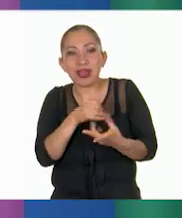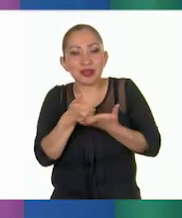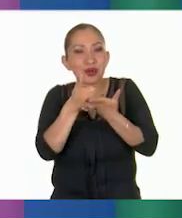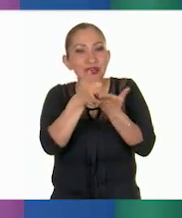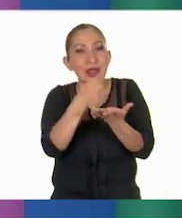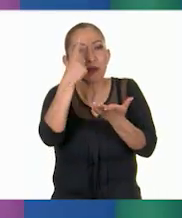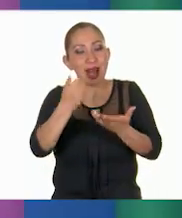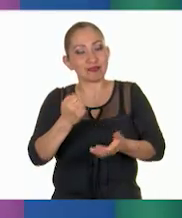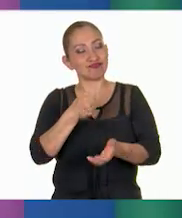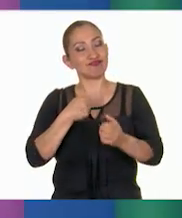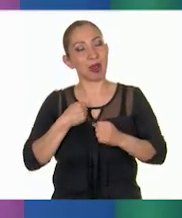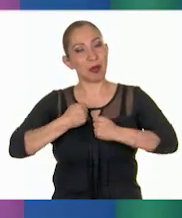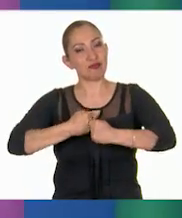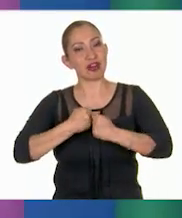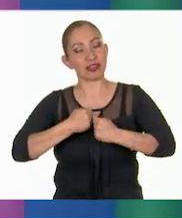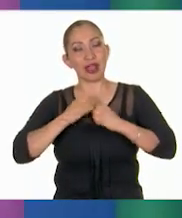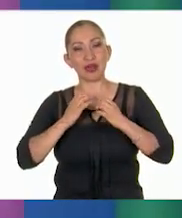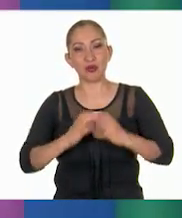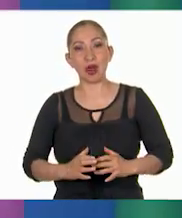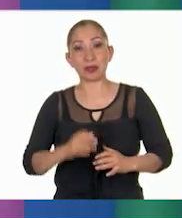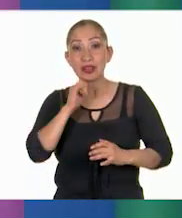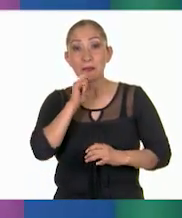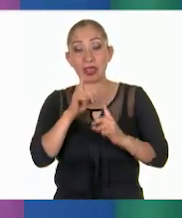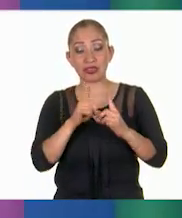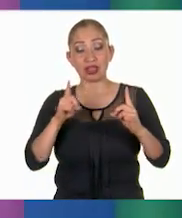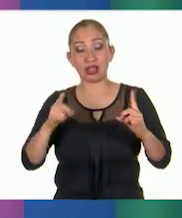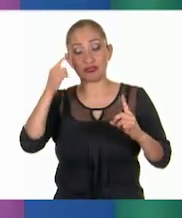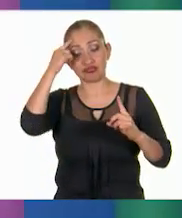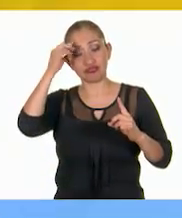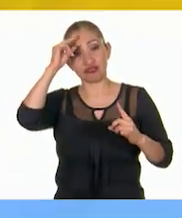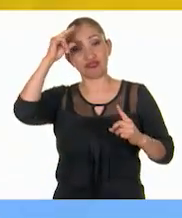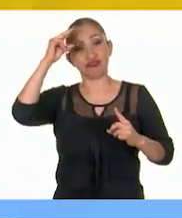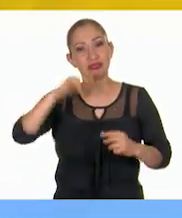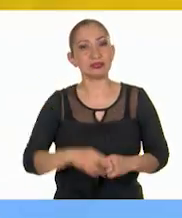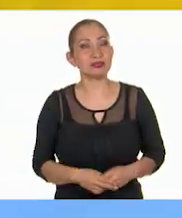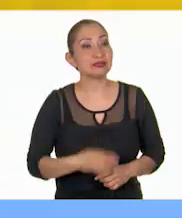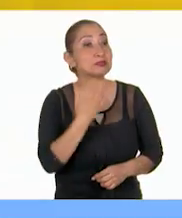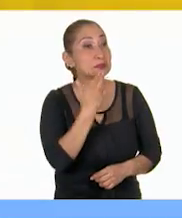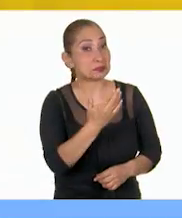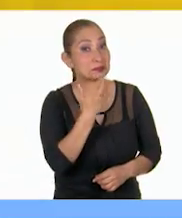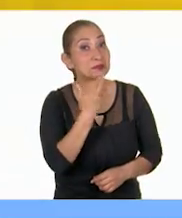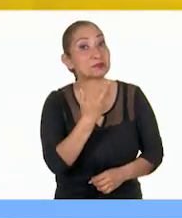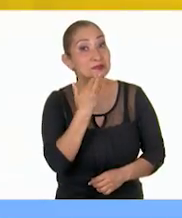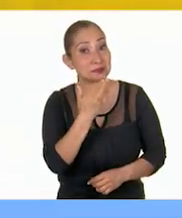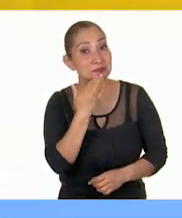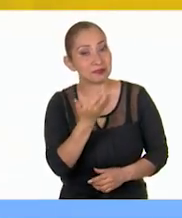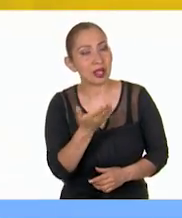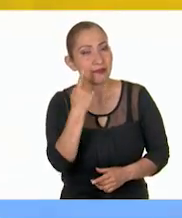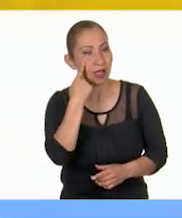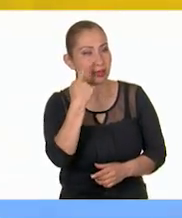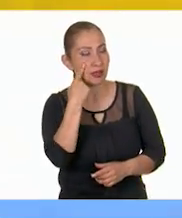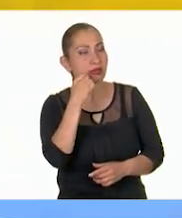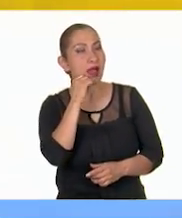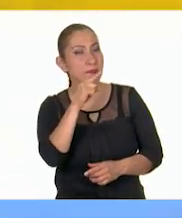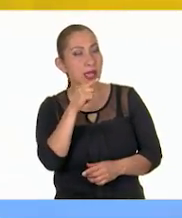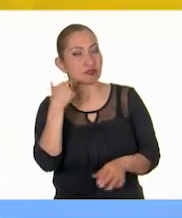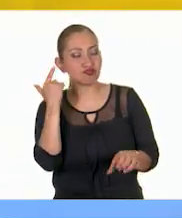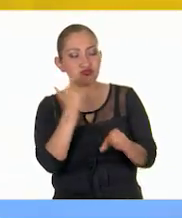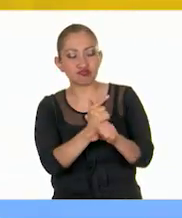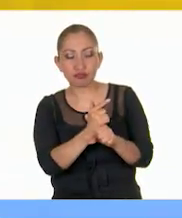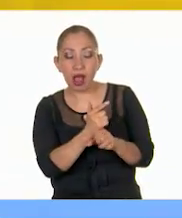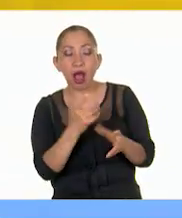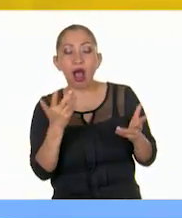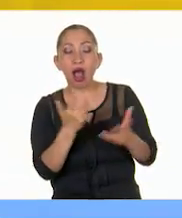contribuir a nuestro fortalecimiento físico y a nuestro desarrollo intelectual. Muy bien, María. Y fíjense que también